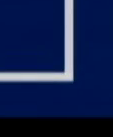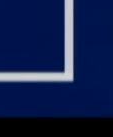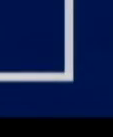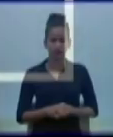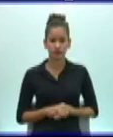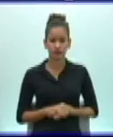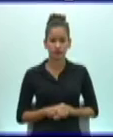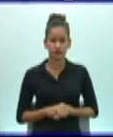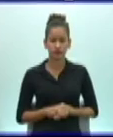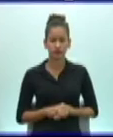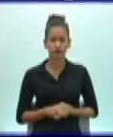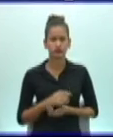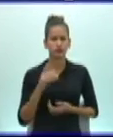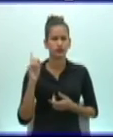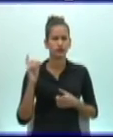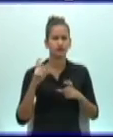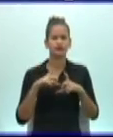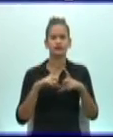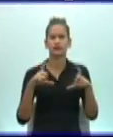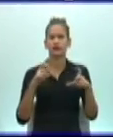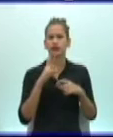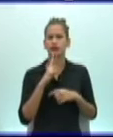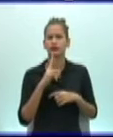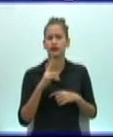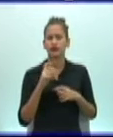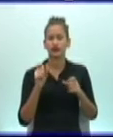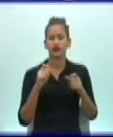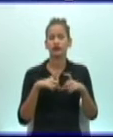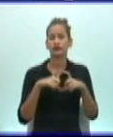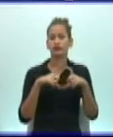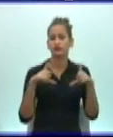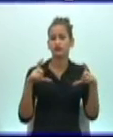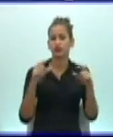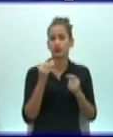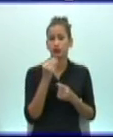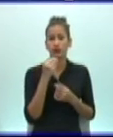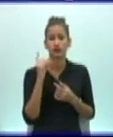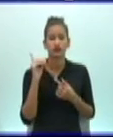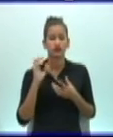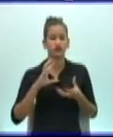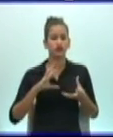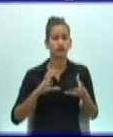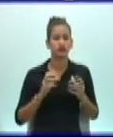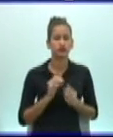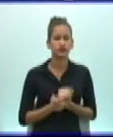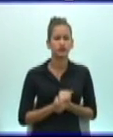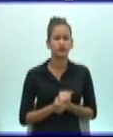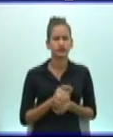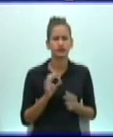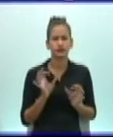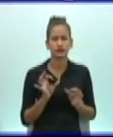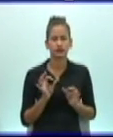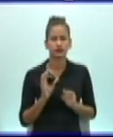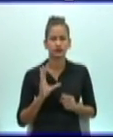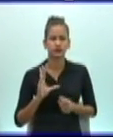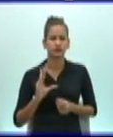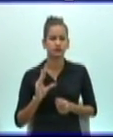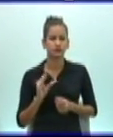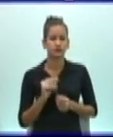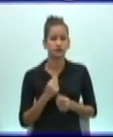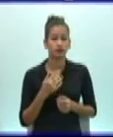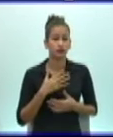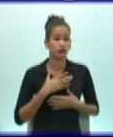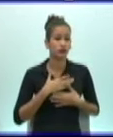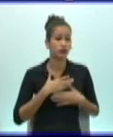El texto pudo haberle, es decir, la respuesta del texto pudo haberle quedado de este modo, pero como siempre les digo, son mis ideas,